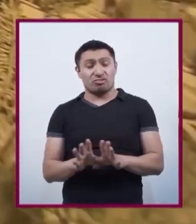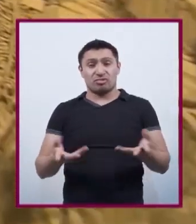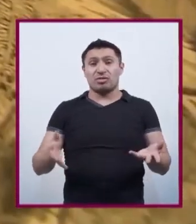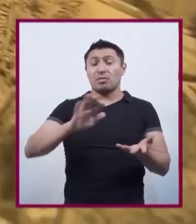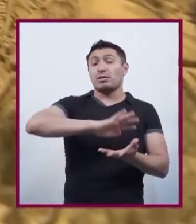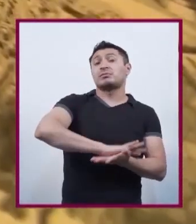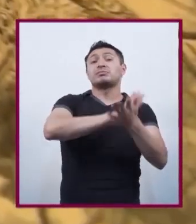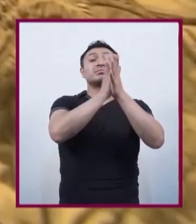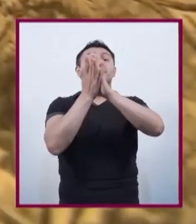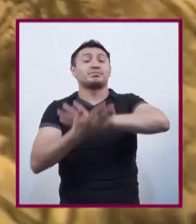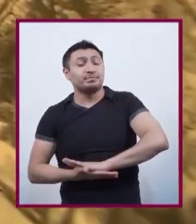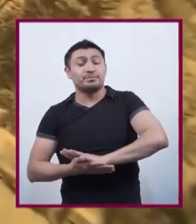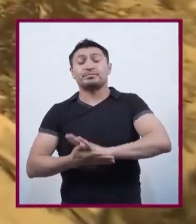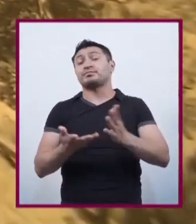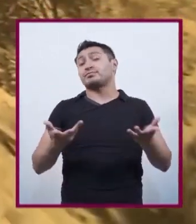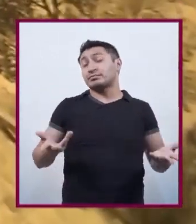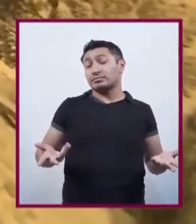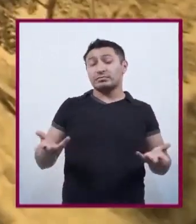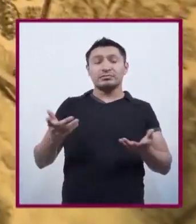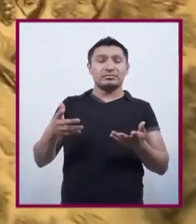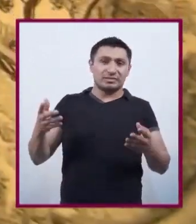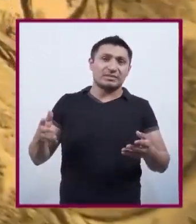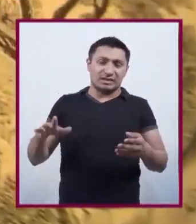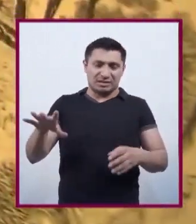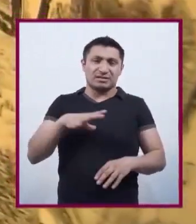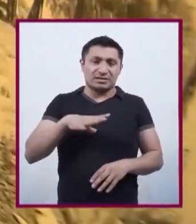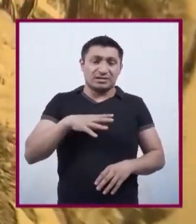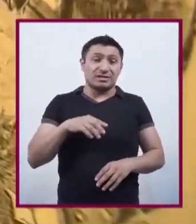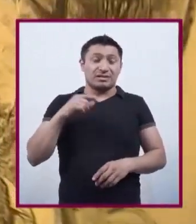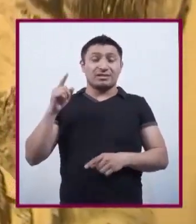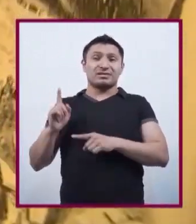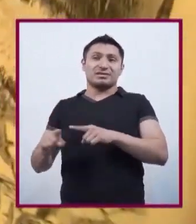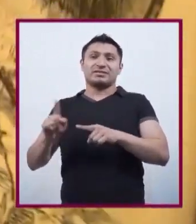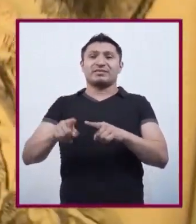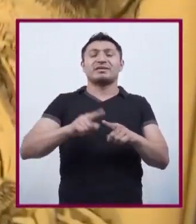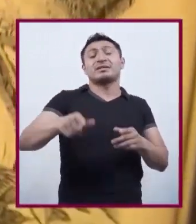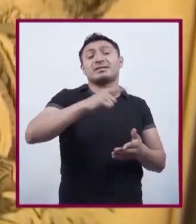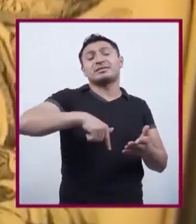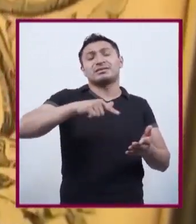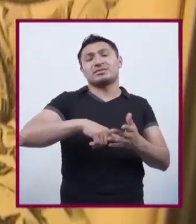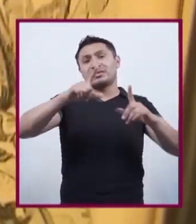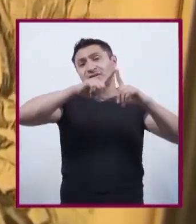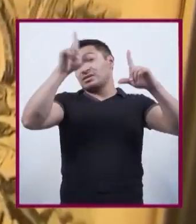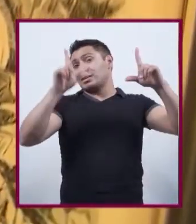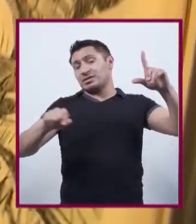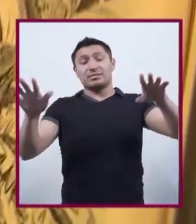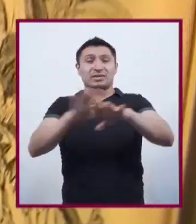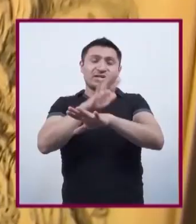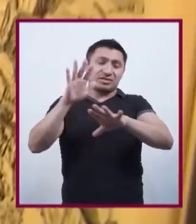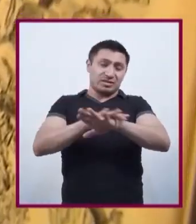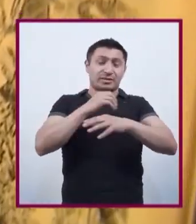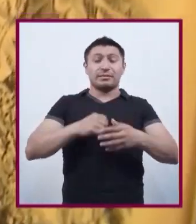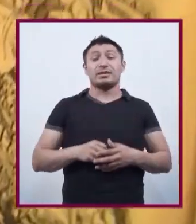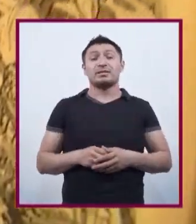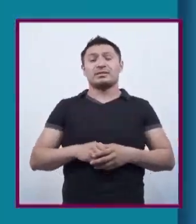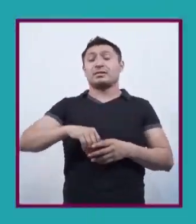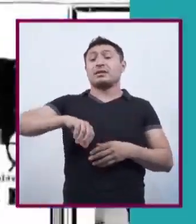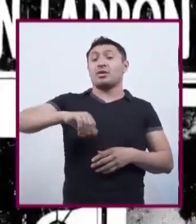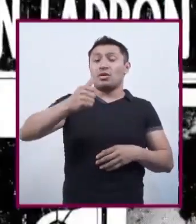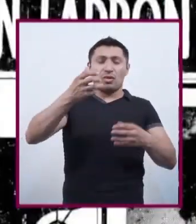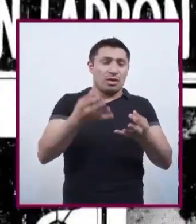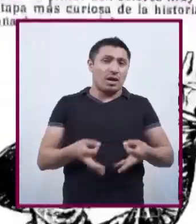el paisaje, de la transformación que va a sufrir pues, diferentes lugares de nuestro